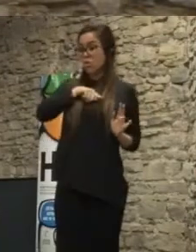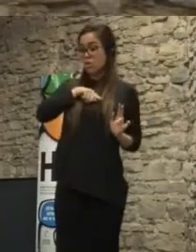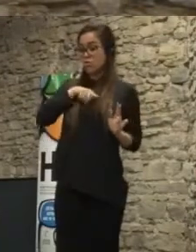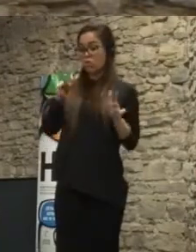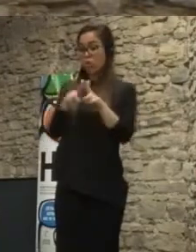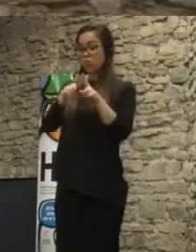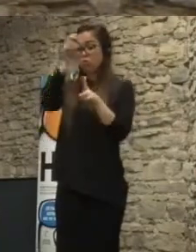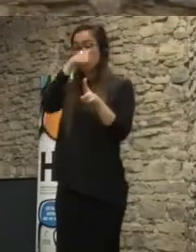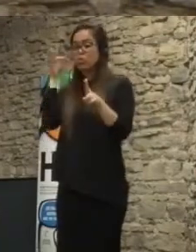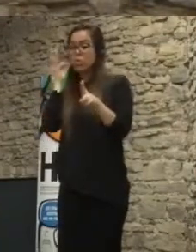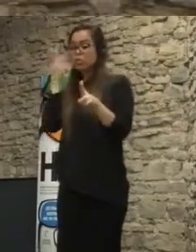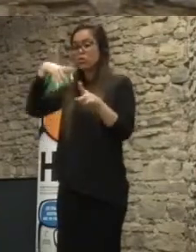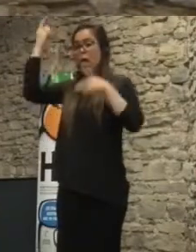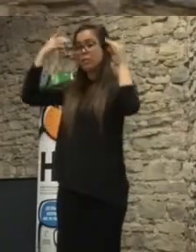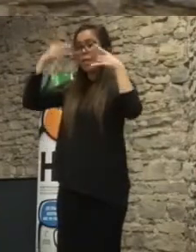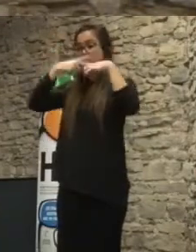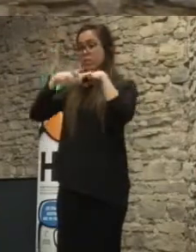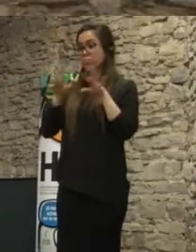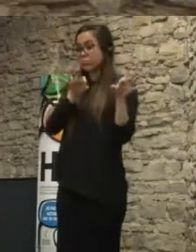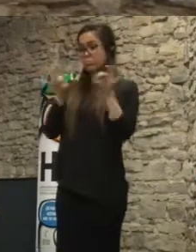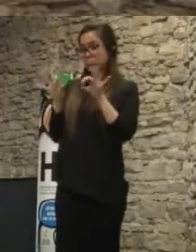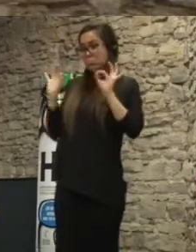tenemos esta actividad.